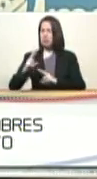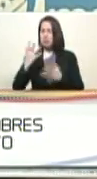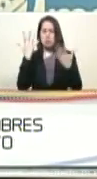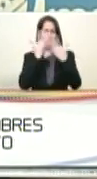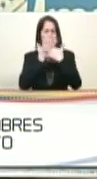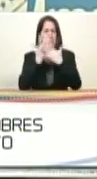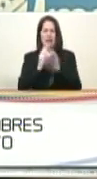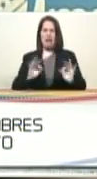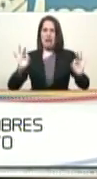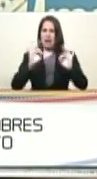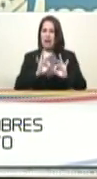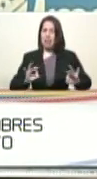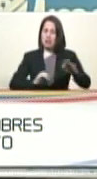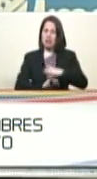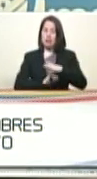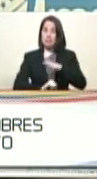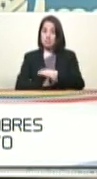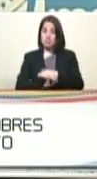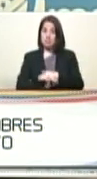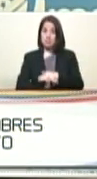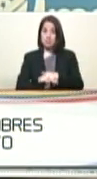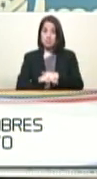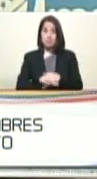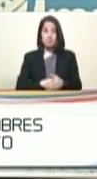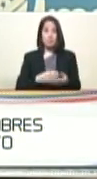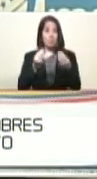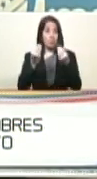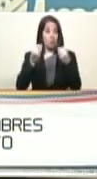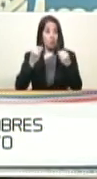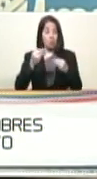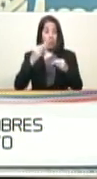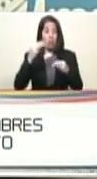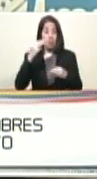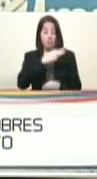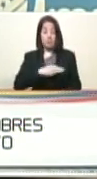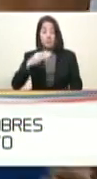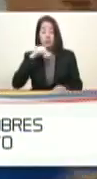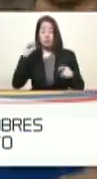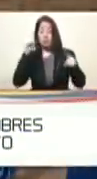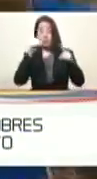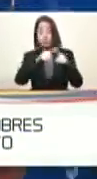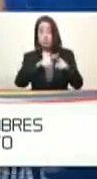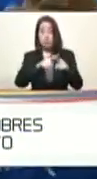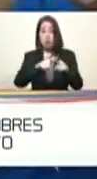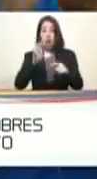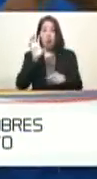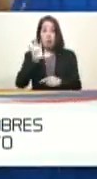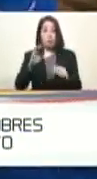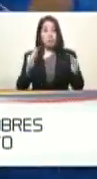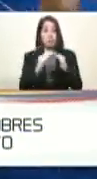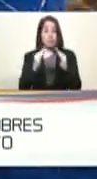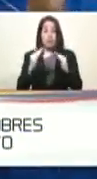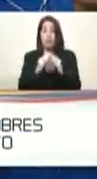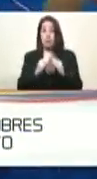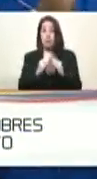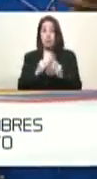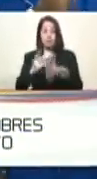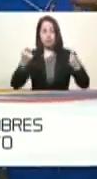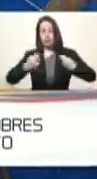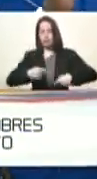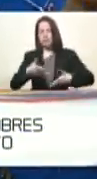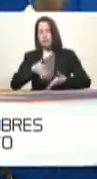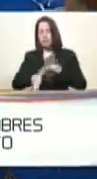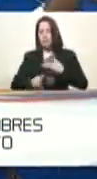ni titubeo. Es la gran misión Hogares de la Patria y me la juego completica